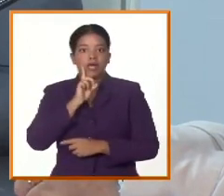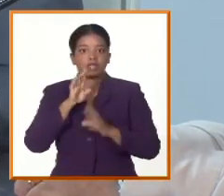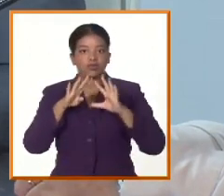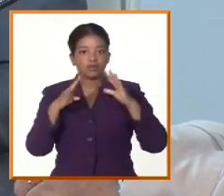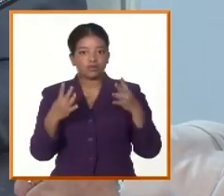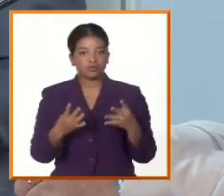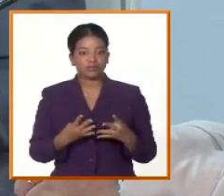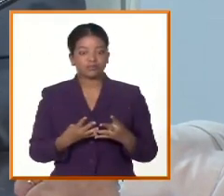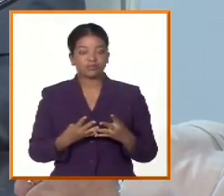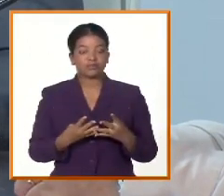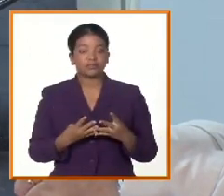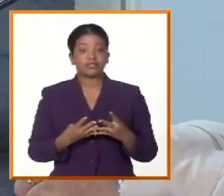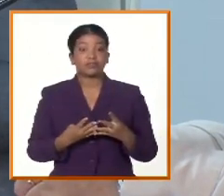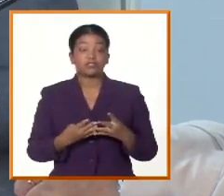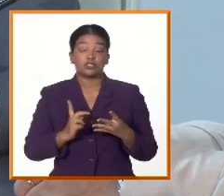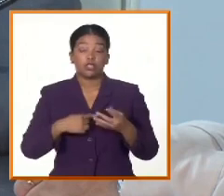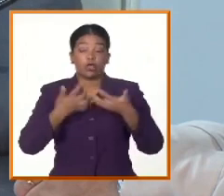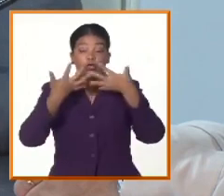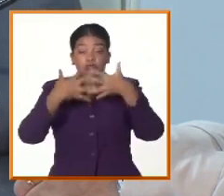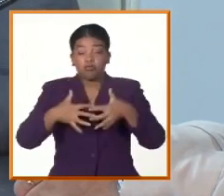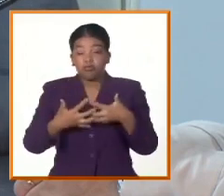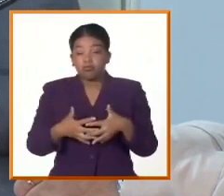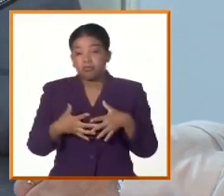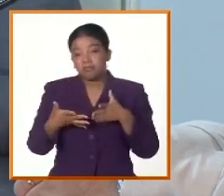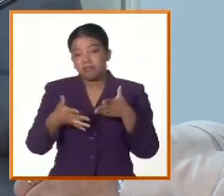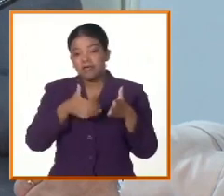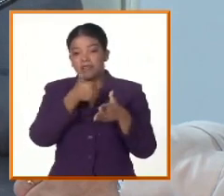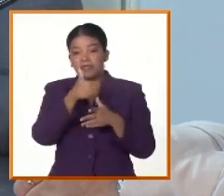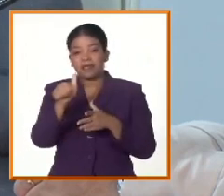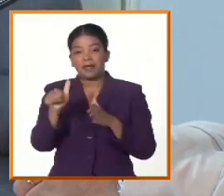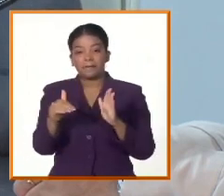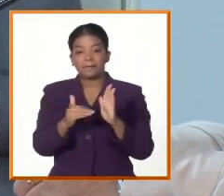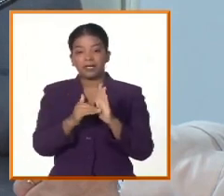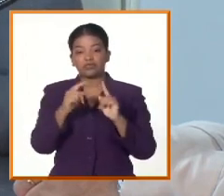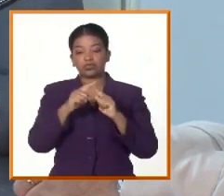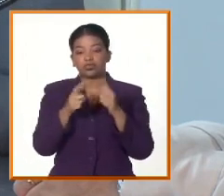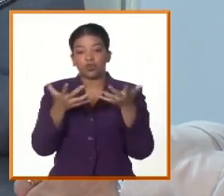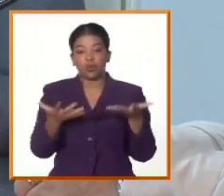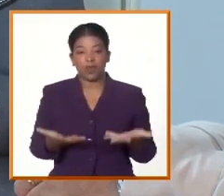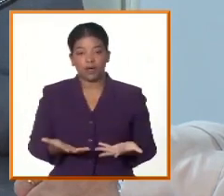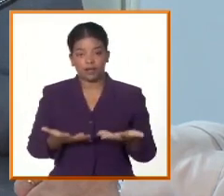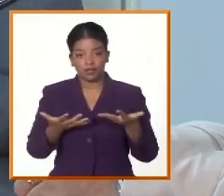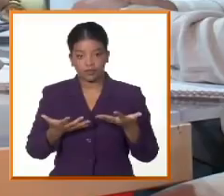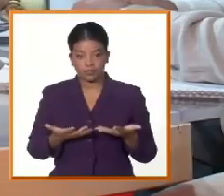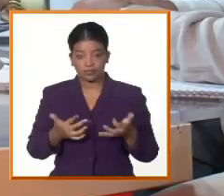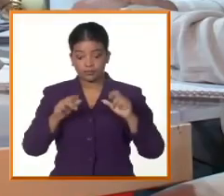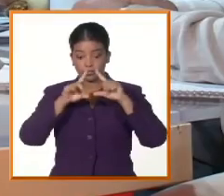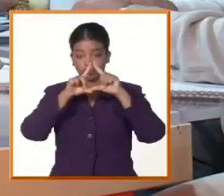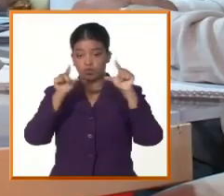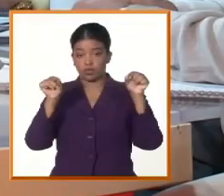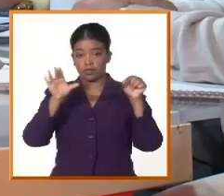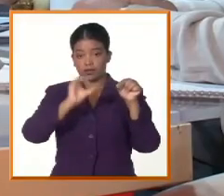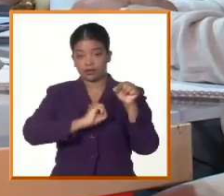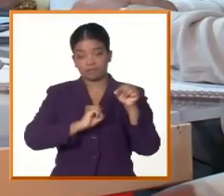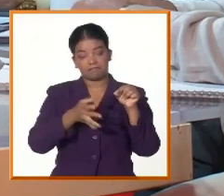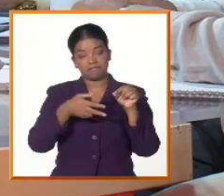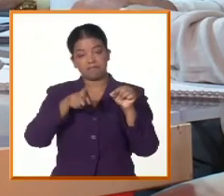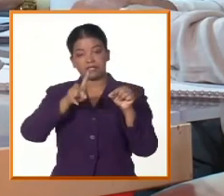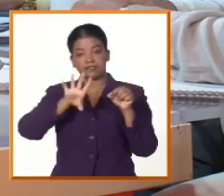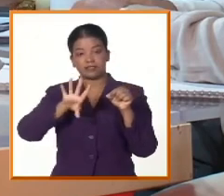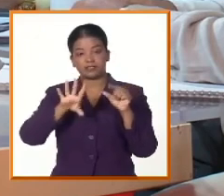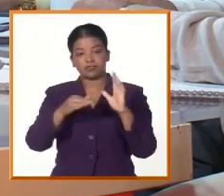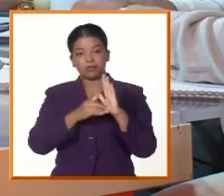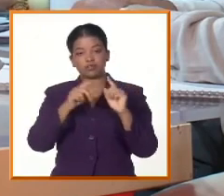la industria ha podido procesar más de diez mil toneladas de mango la industria terminal a nivel de país se han procesado más de 25.000 toda la de mango pero si hay lugares